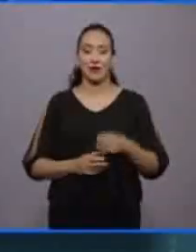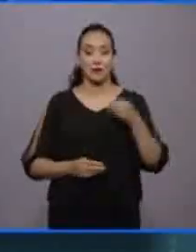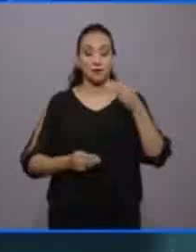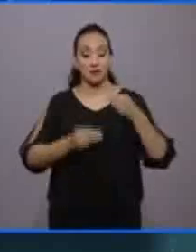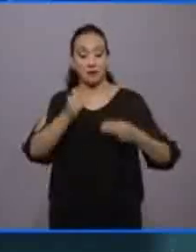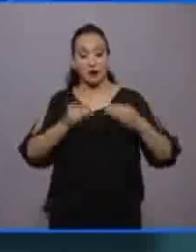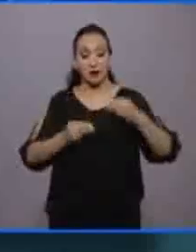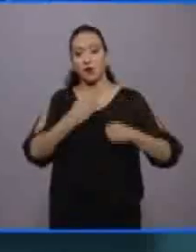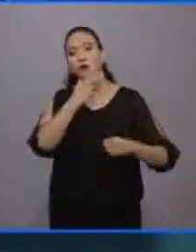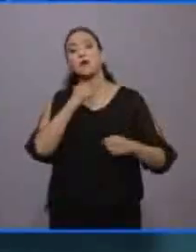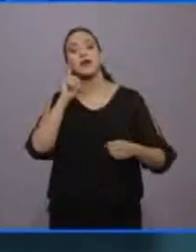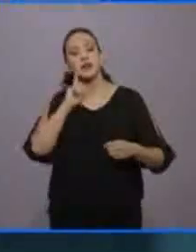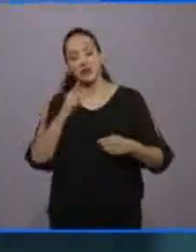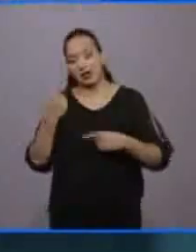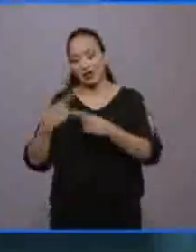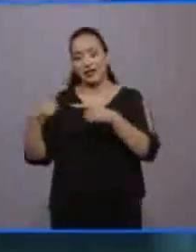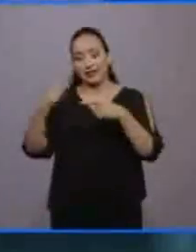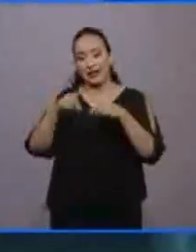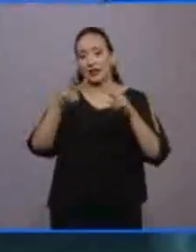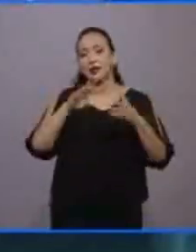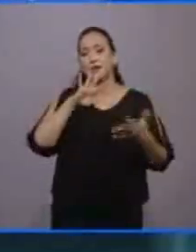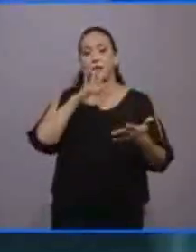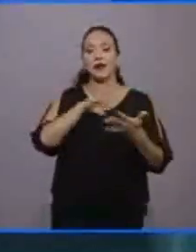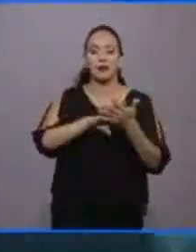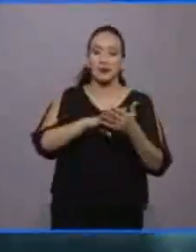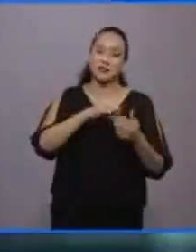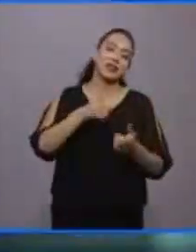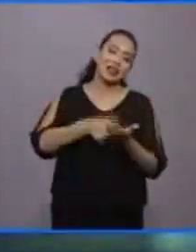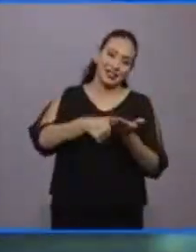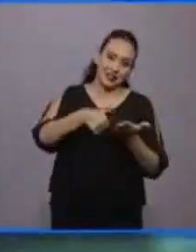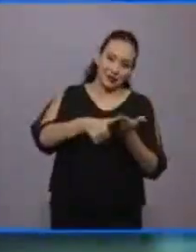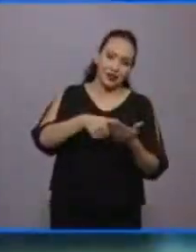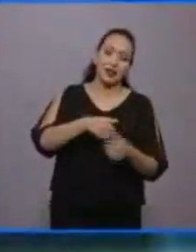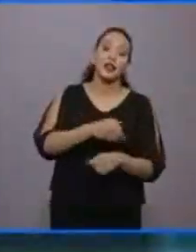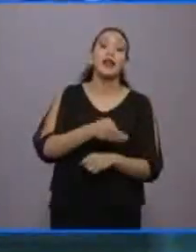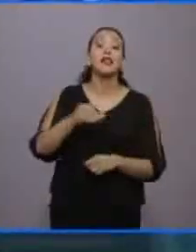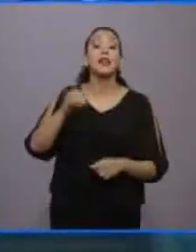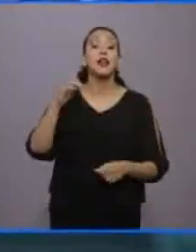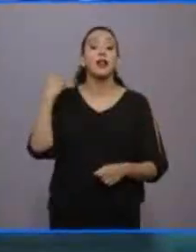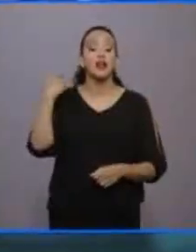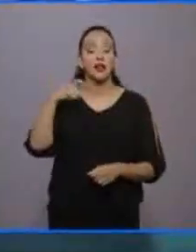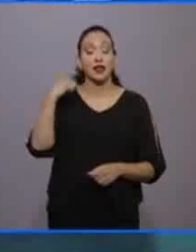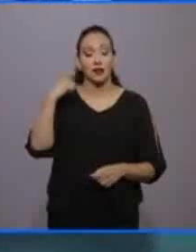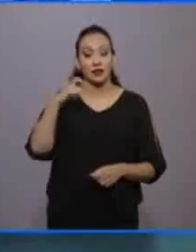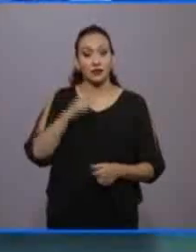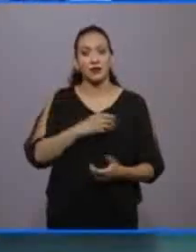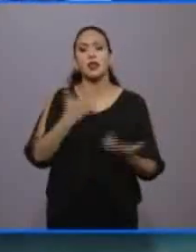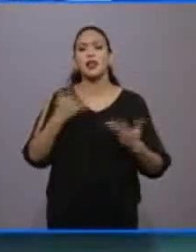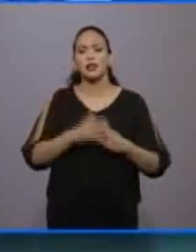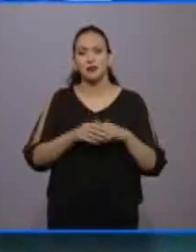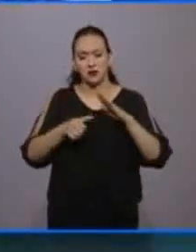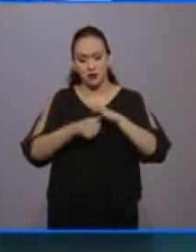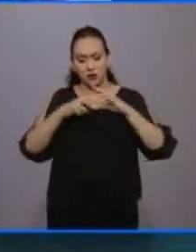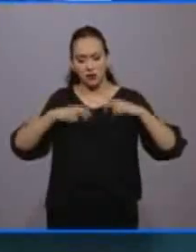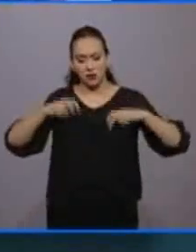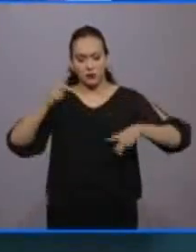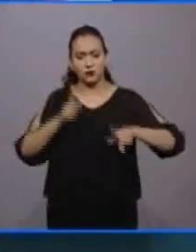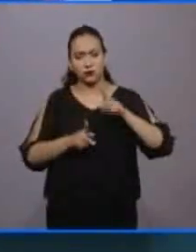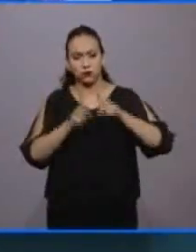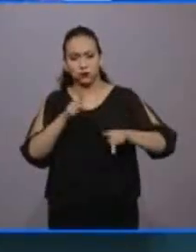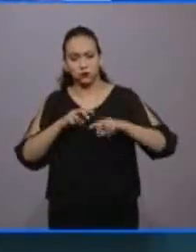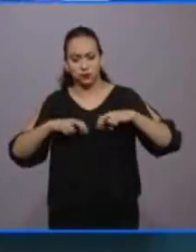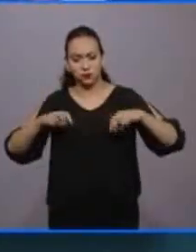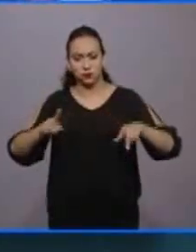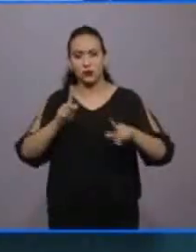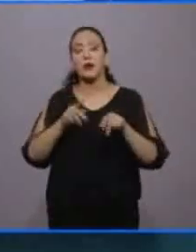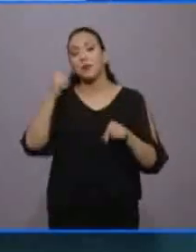Magistraturas y personas juzgadoras de las materias civil y familiar del Poder Judicial de Querétaro llevaron a cabo una mesa de trabajo con el objetivo